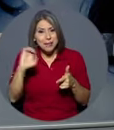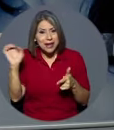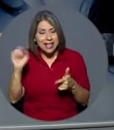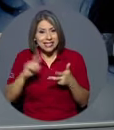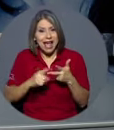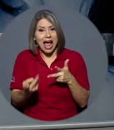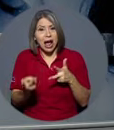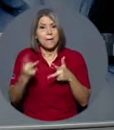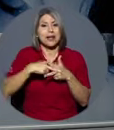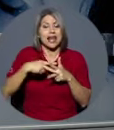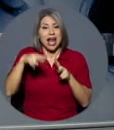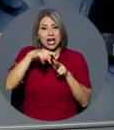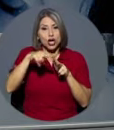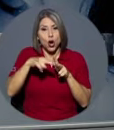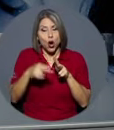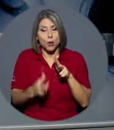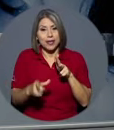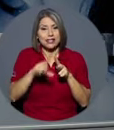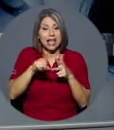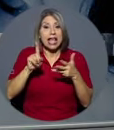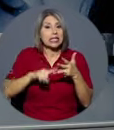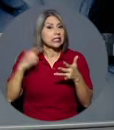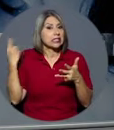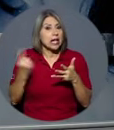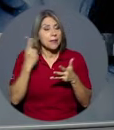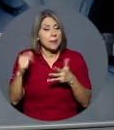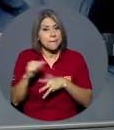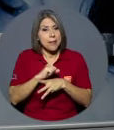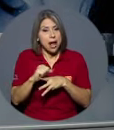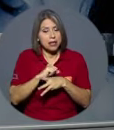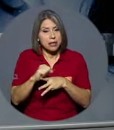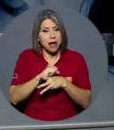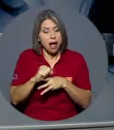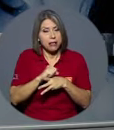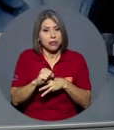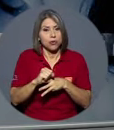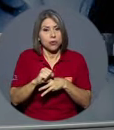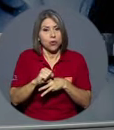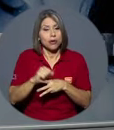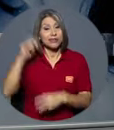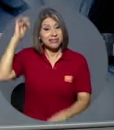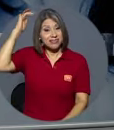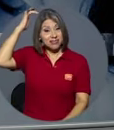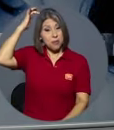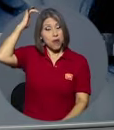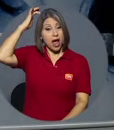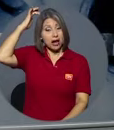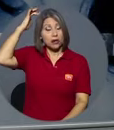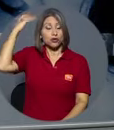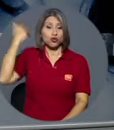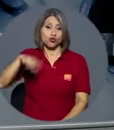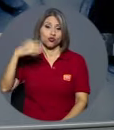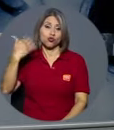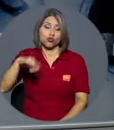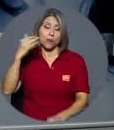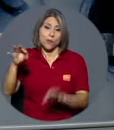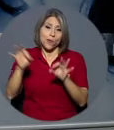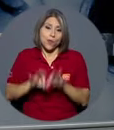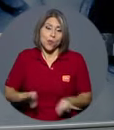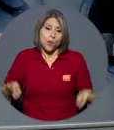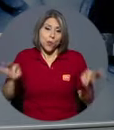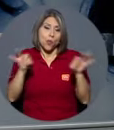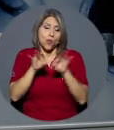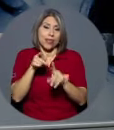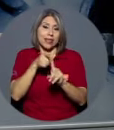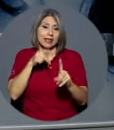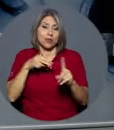regulación y estar siempre practicando, ¿verdad? Que es muy importante. Por eso es que los simulacros son una herramienta válida desde el